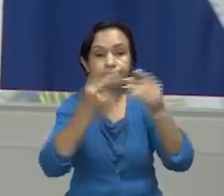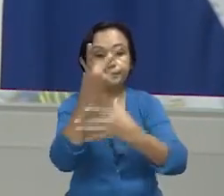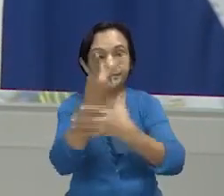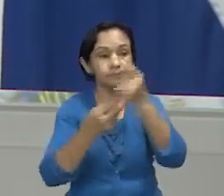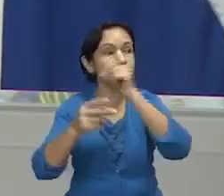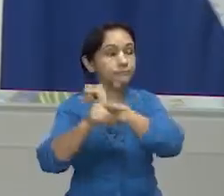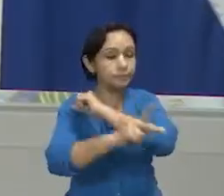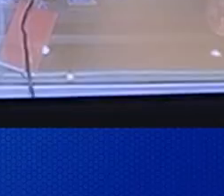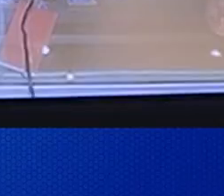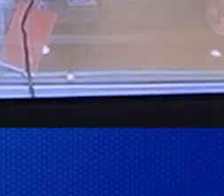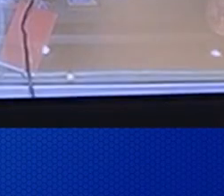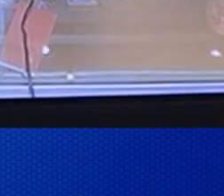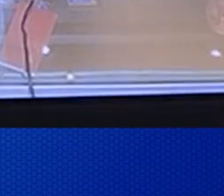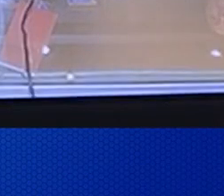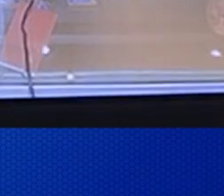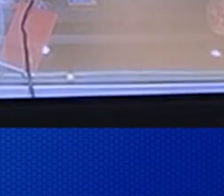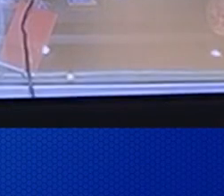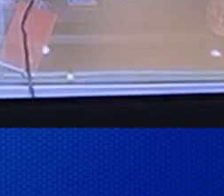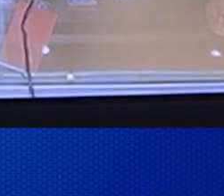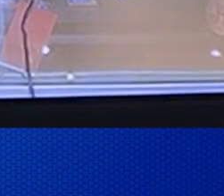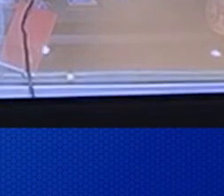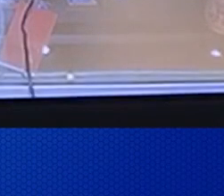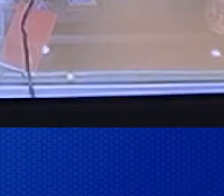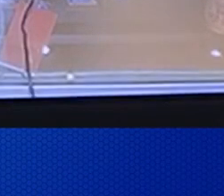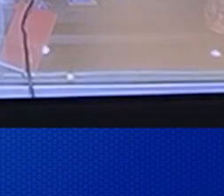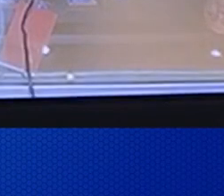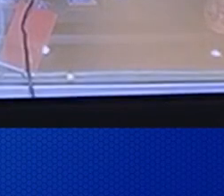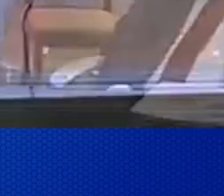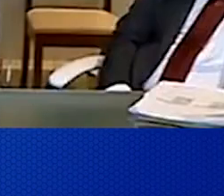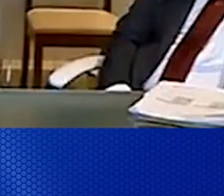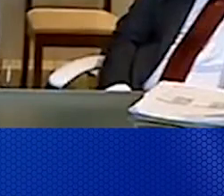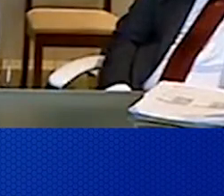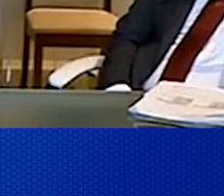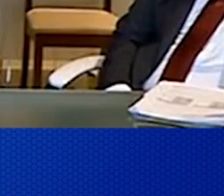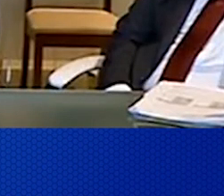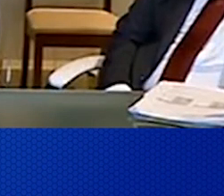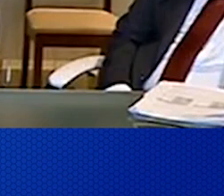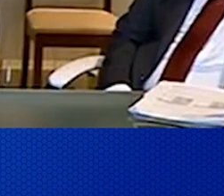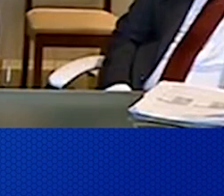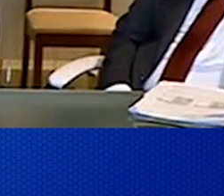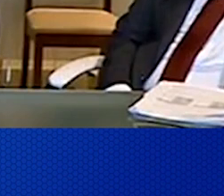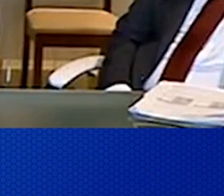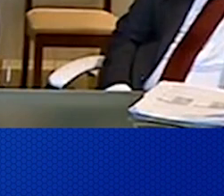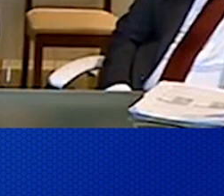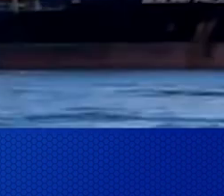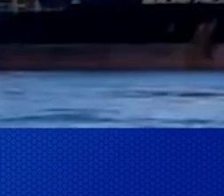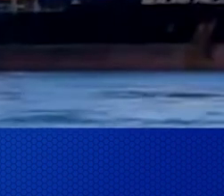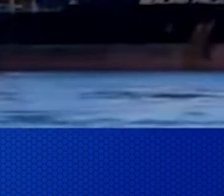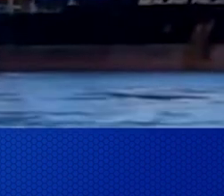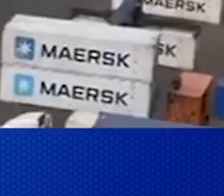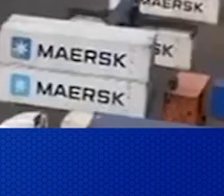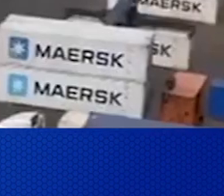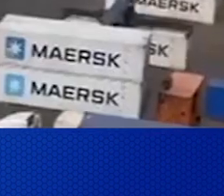partes. Según el tratado, las condiciones preferenciales permitirán llegar a ese mercado a los